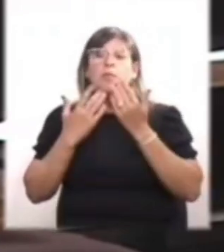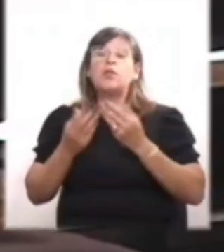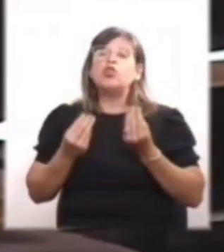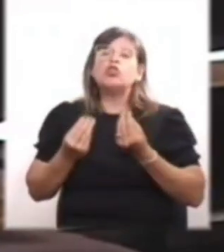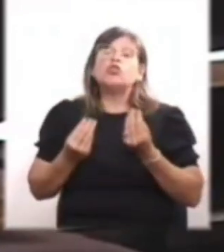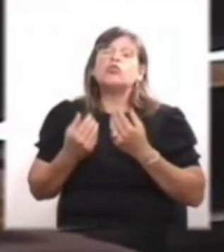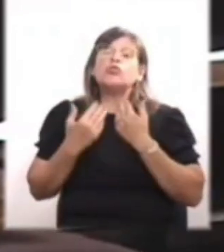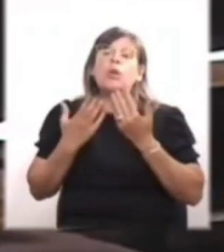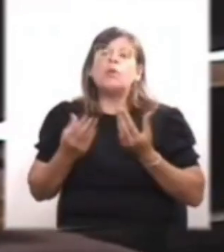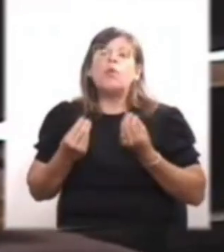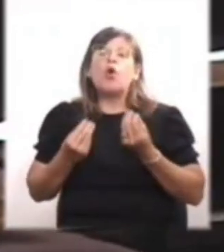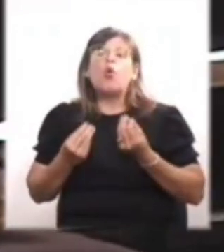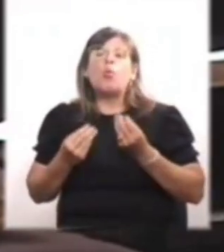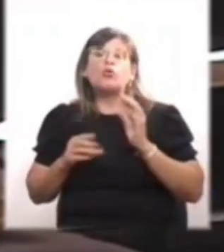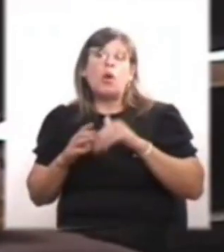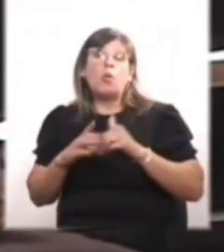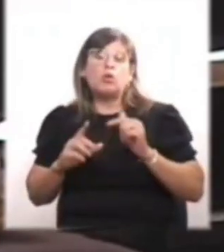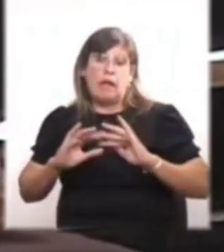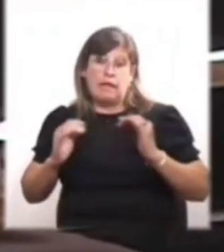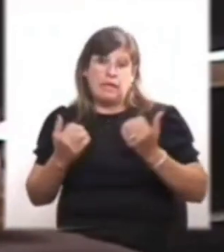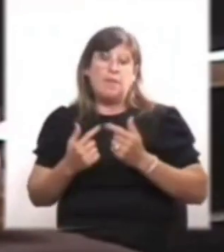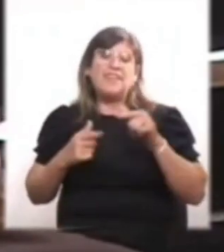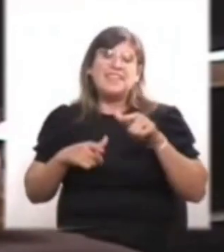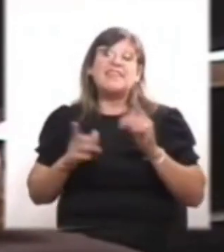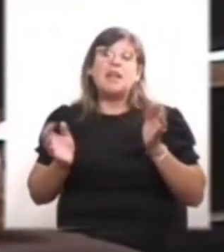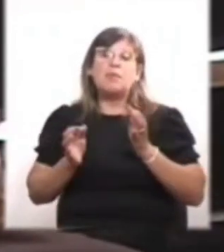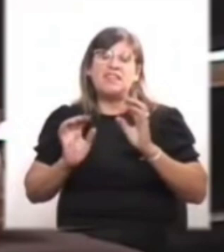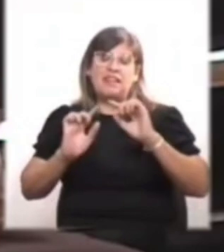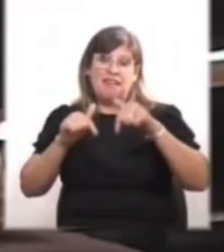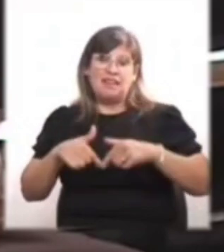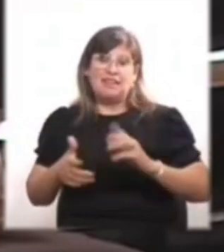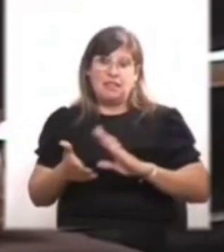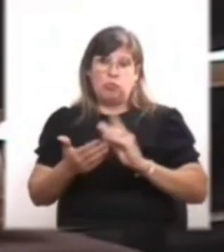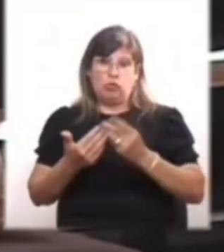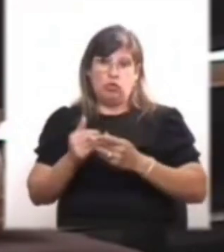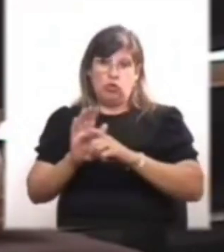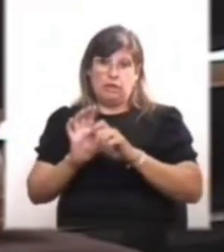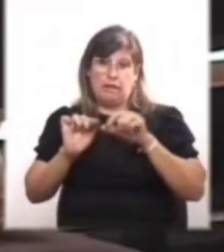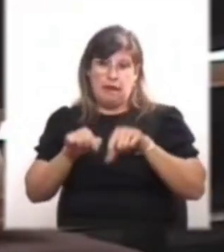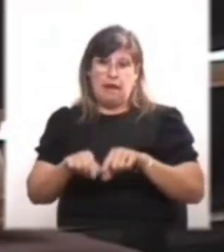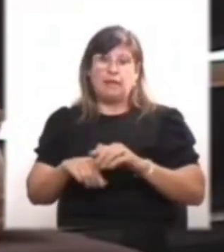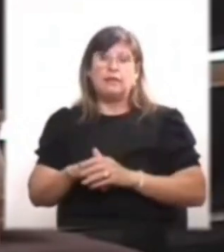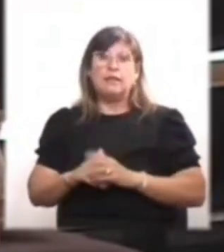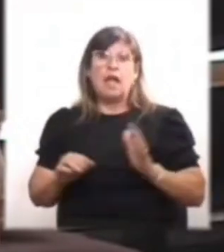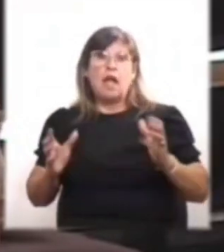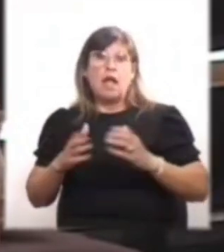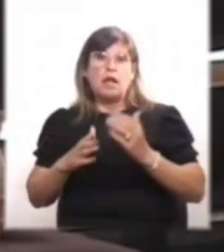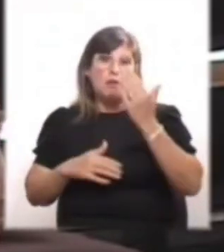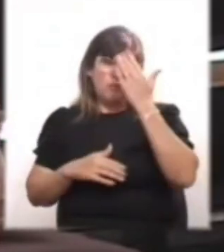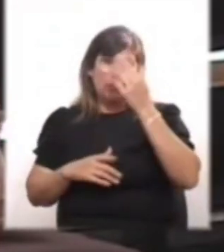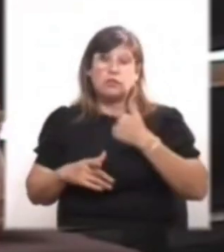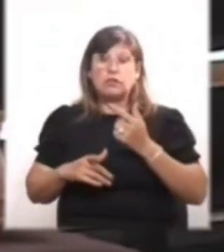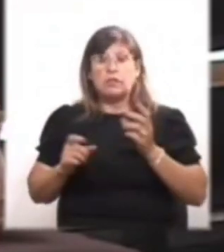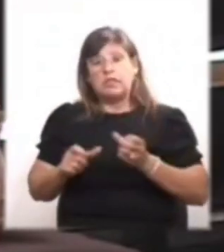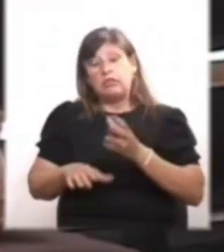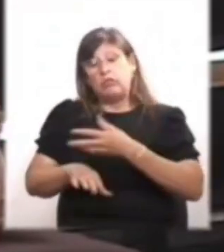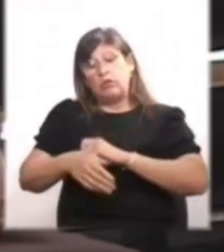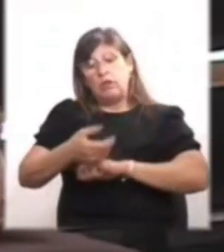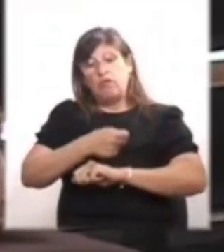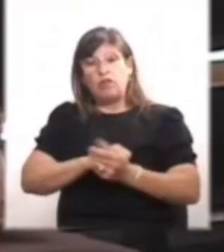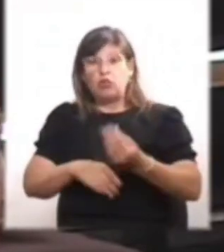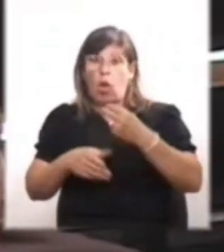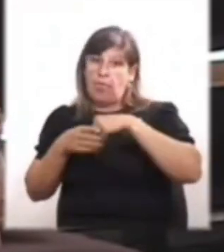en Cámara, y bueno, y eso es una particularidad que tiene este proyecto. El Frente Amplio hizo un gran esfuerzo